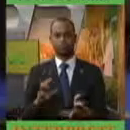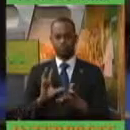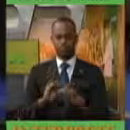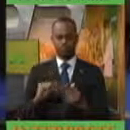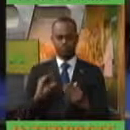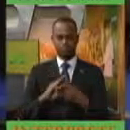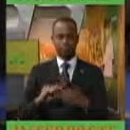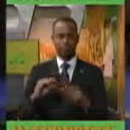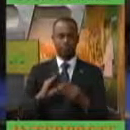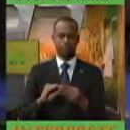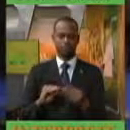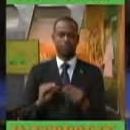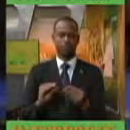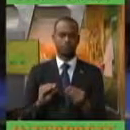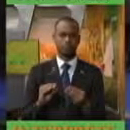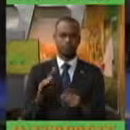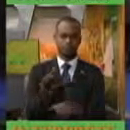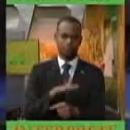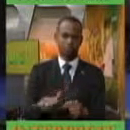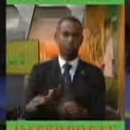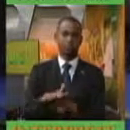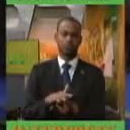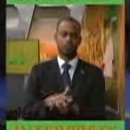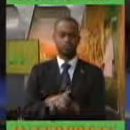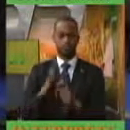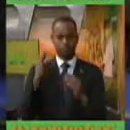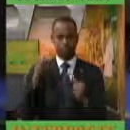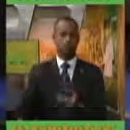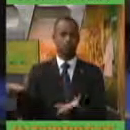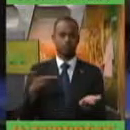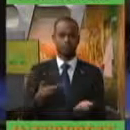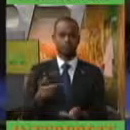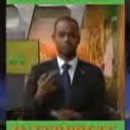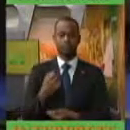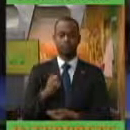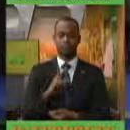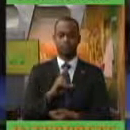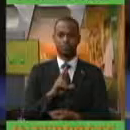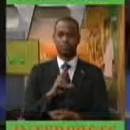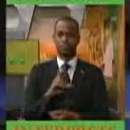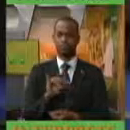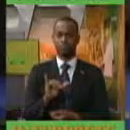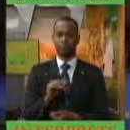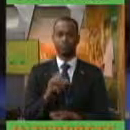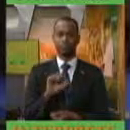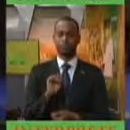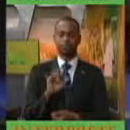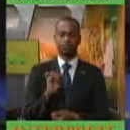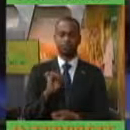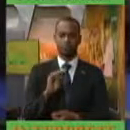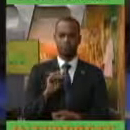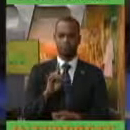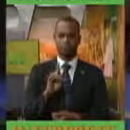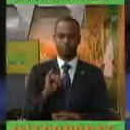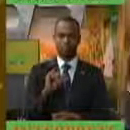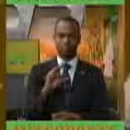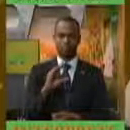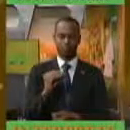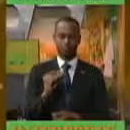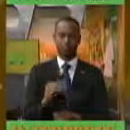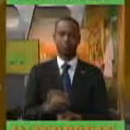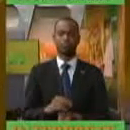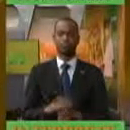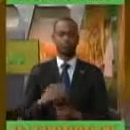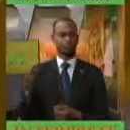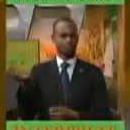en sus territorios. Sectores, así que yo quiero que traigan a Henry aquí, A Sandino. Sí, sí. Sandino etcétera. Viene.